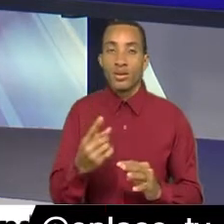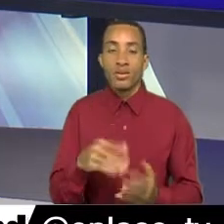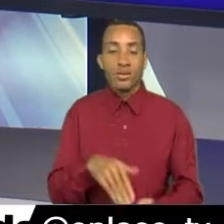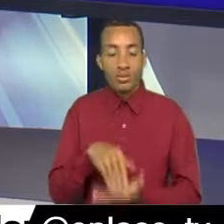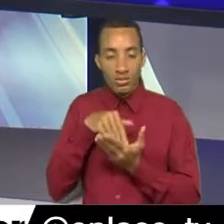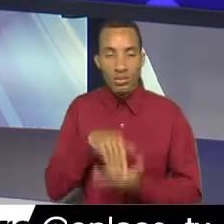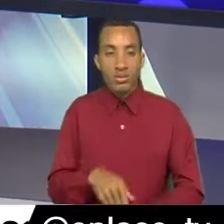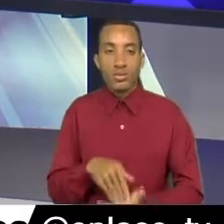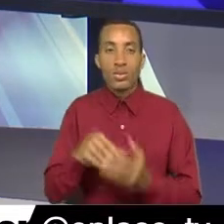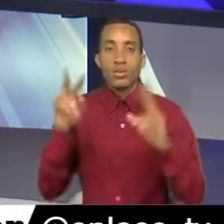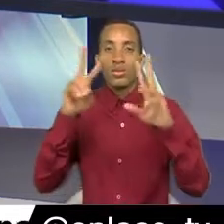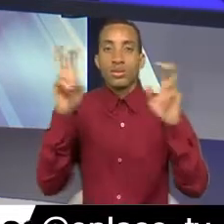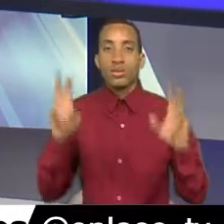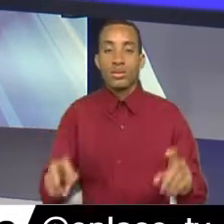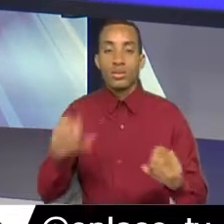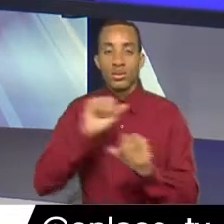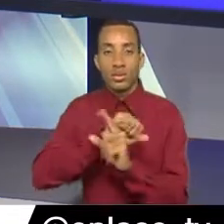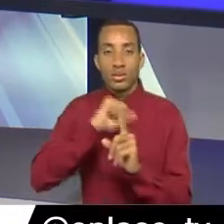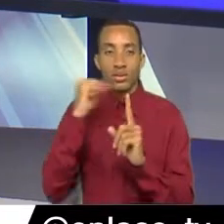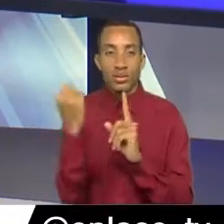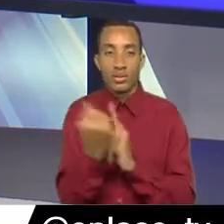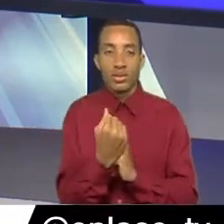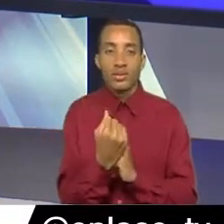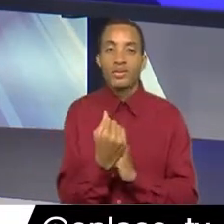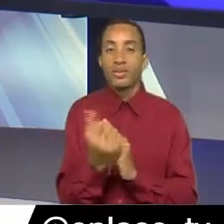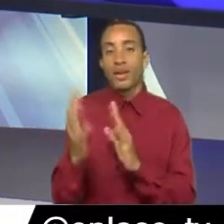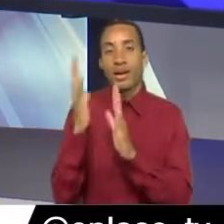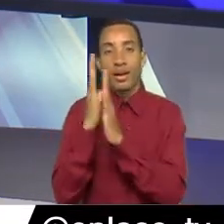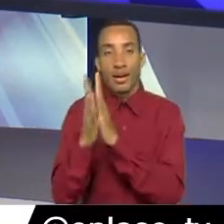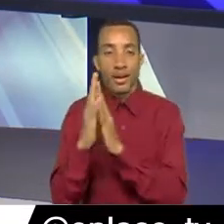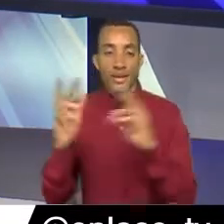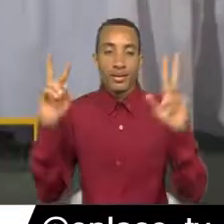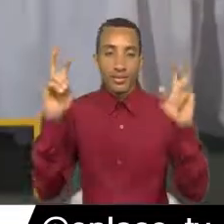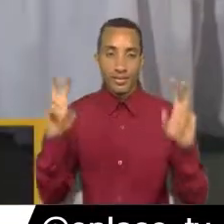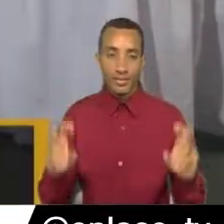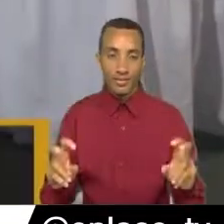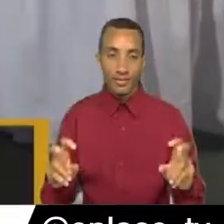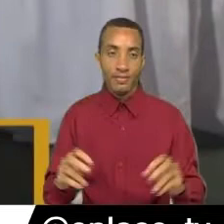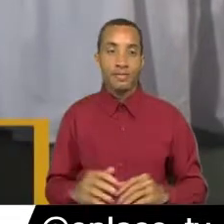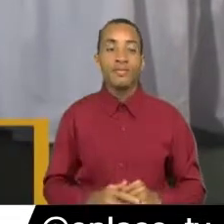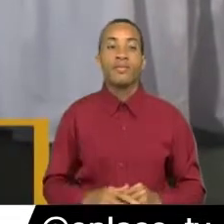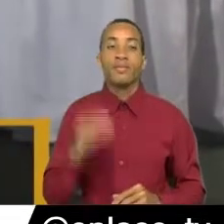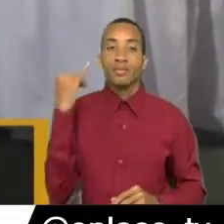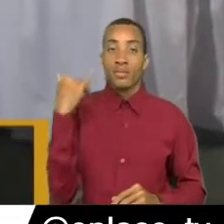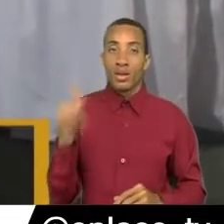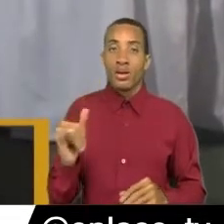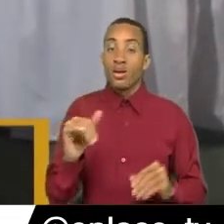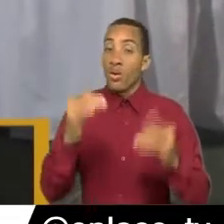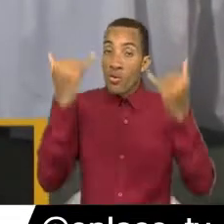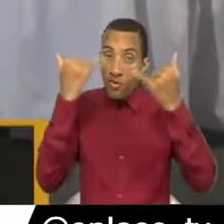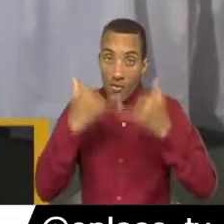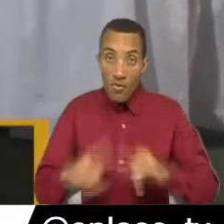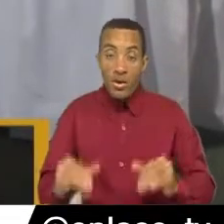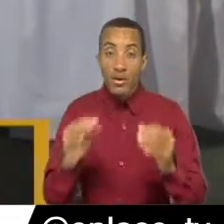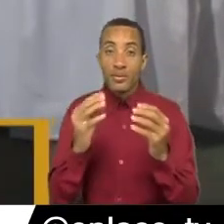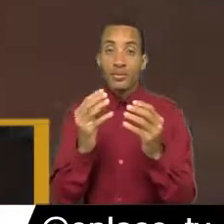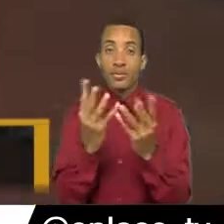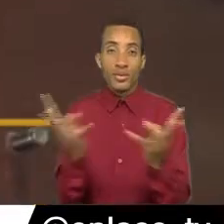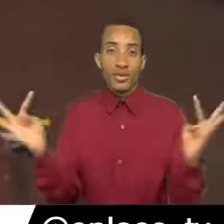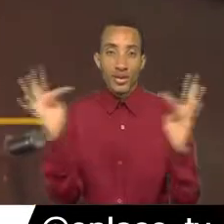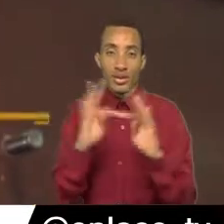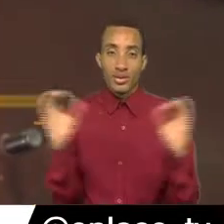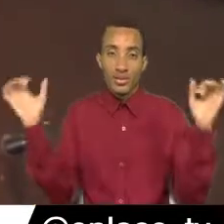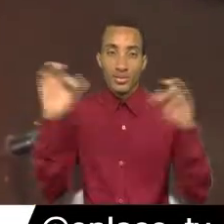sobre las temáticas sociales que fueron tratadas en esta jornada. Al término de este encuentro de congresistas santandereanos, la